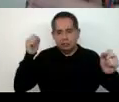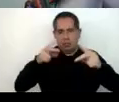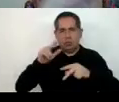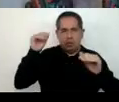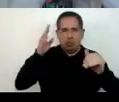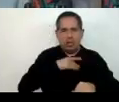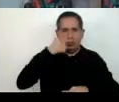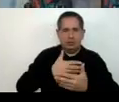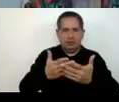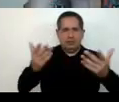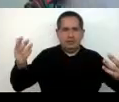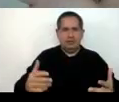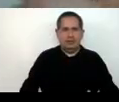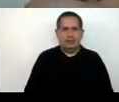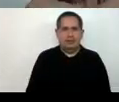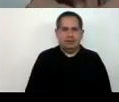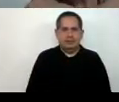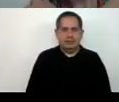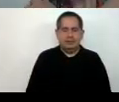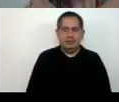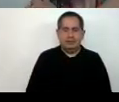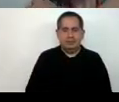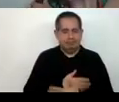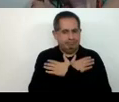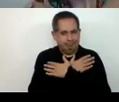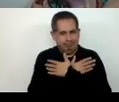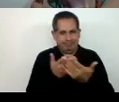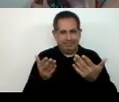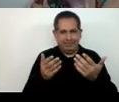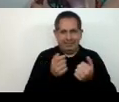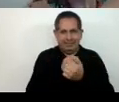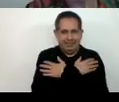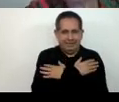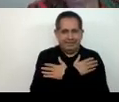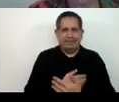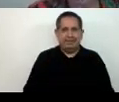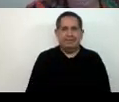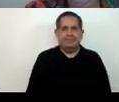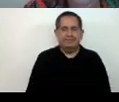buenas noches. Gracias, un abrazo a todos y a todas. Gracias.